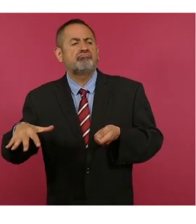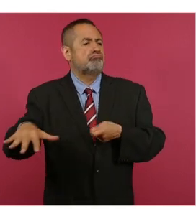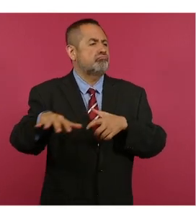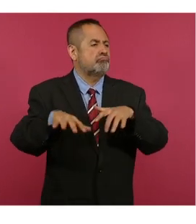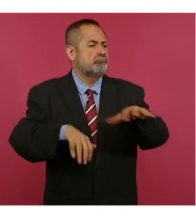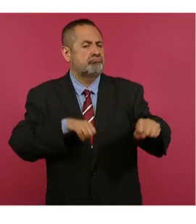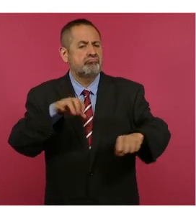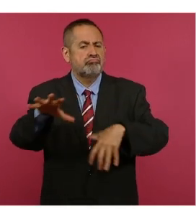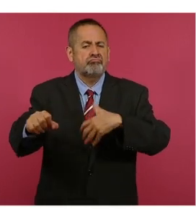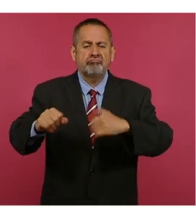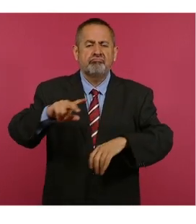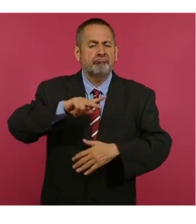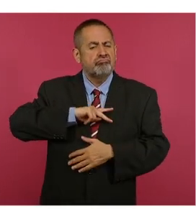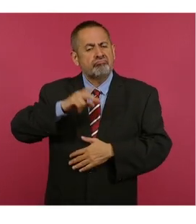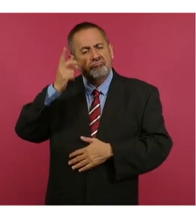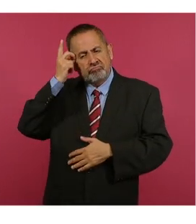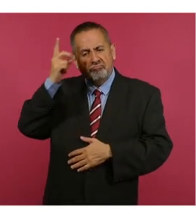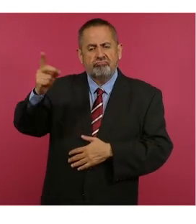propietarios.